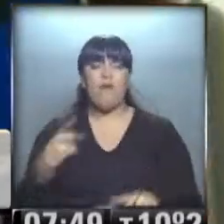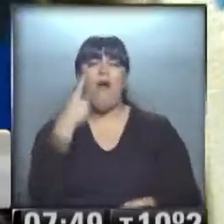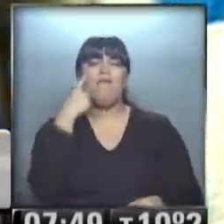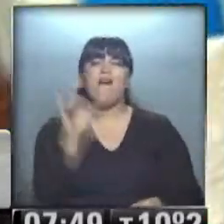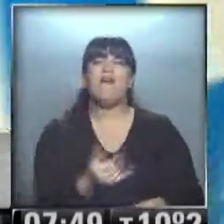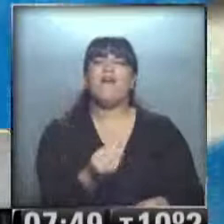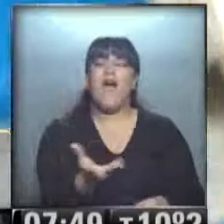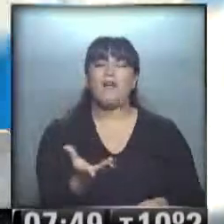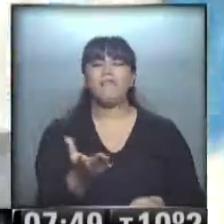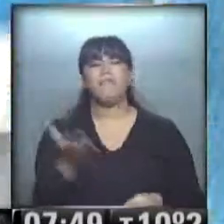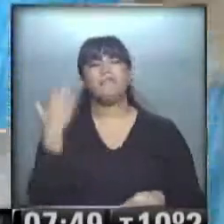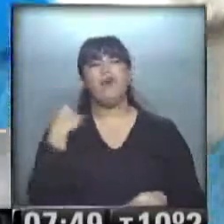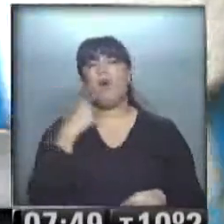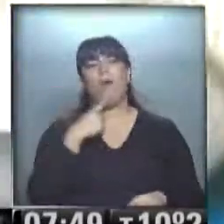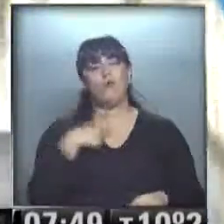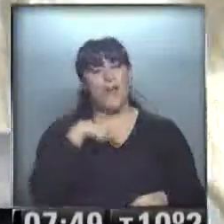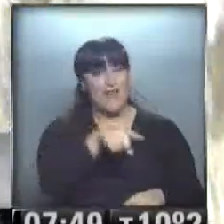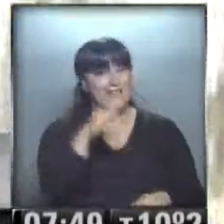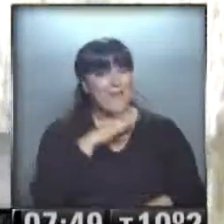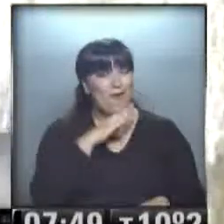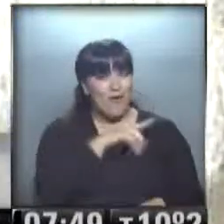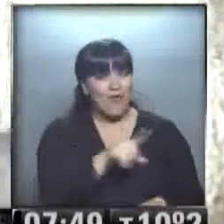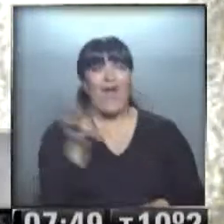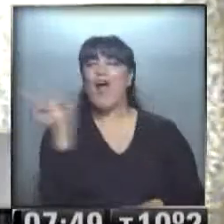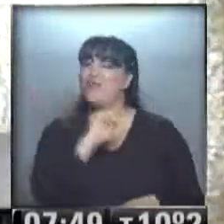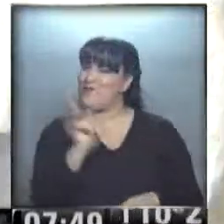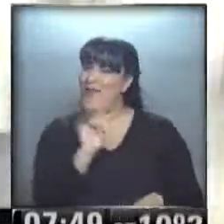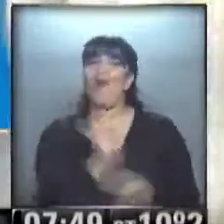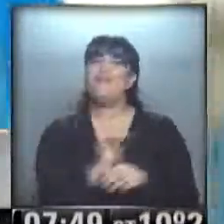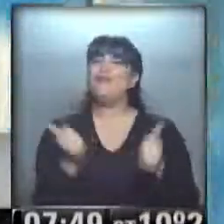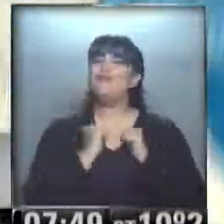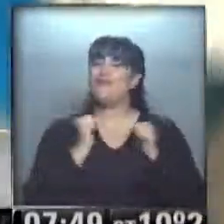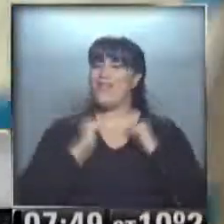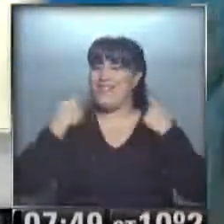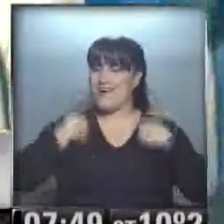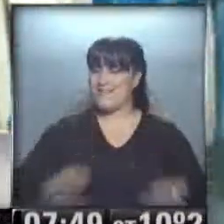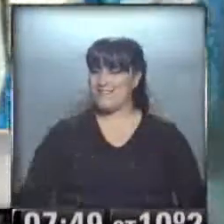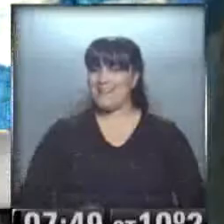pues yo pregunté de hecho esta es la de boca no era suplente me dijeron